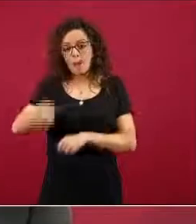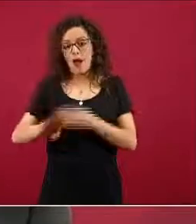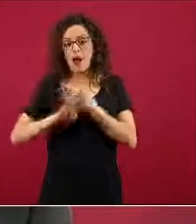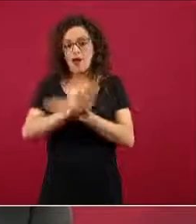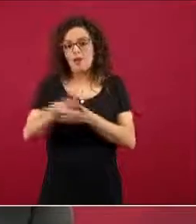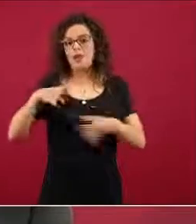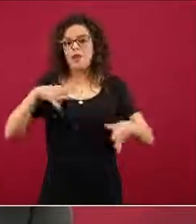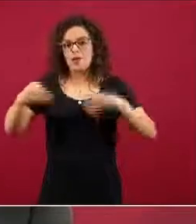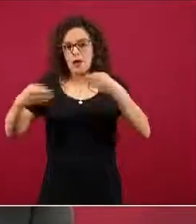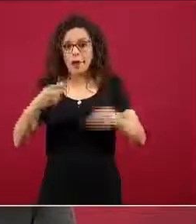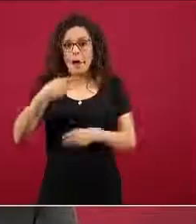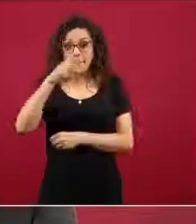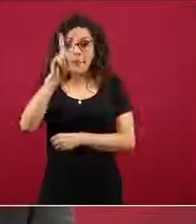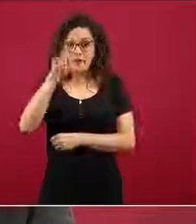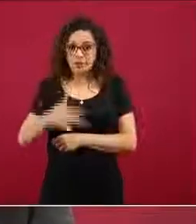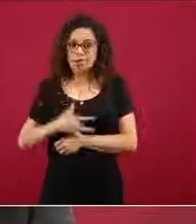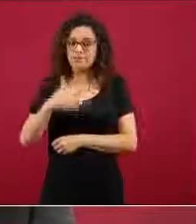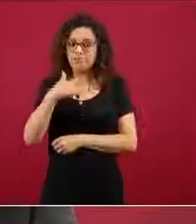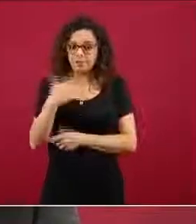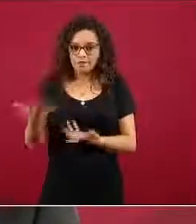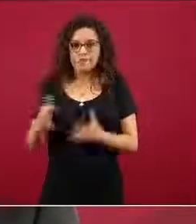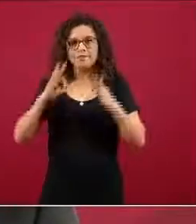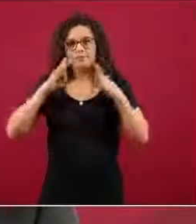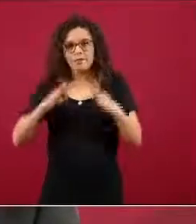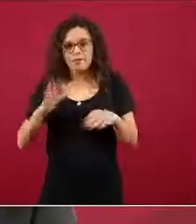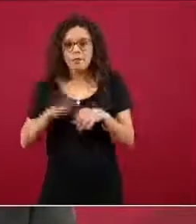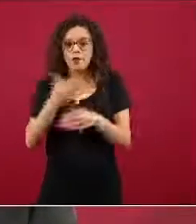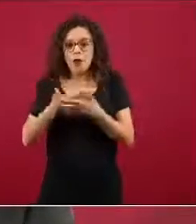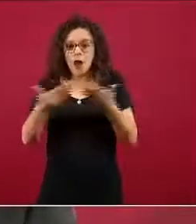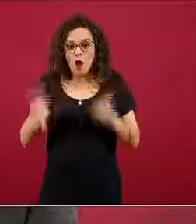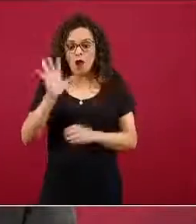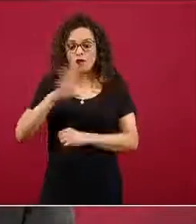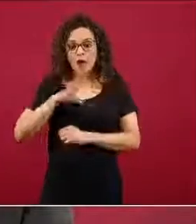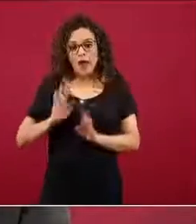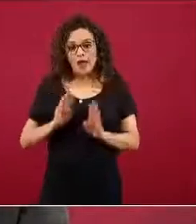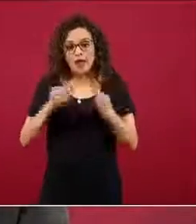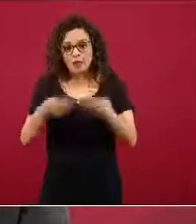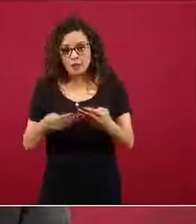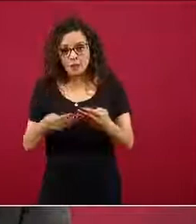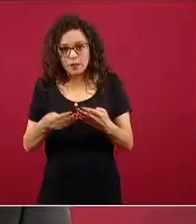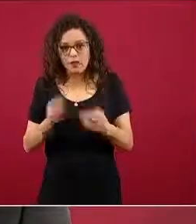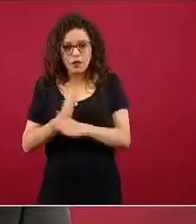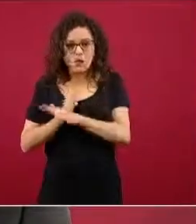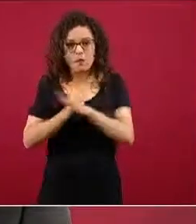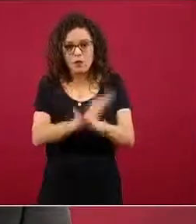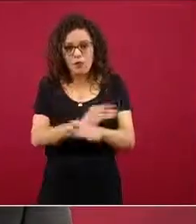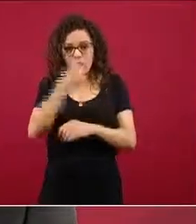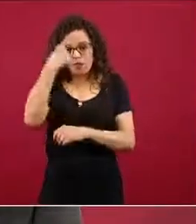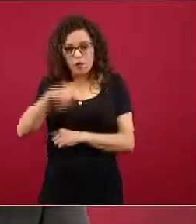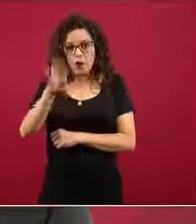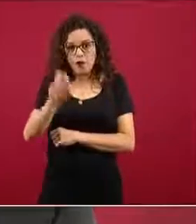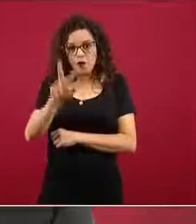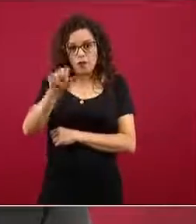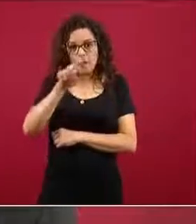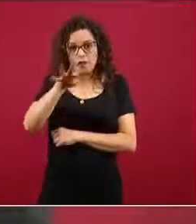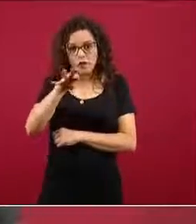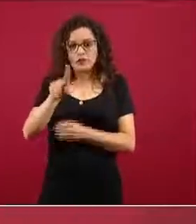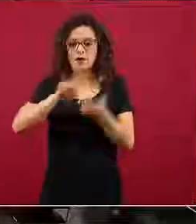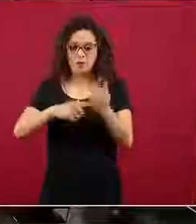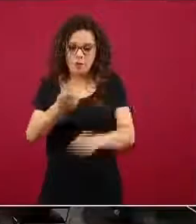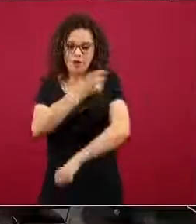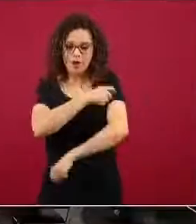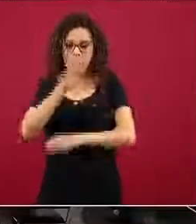esperanzador saber que ahora tenemos protección específica con una vacuna contra el COVID-19. Muchas gracias.